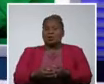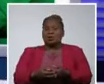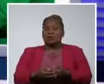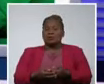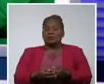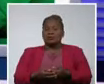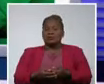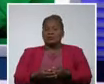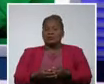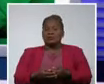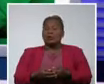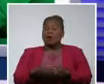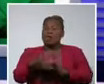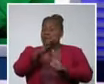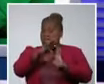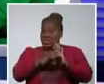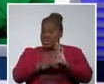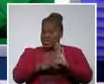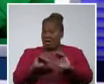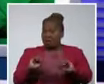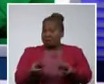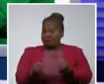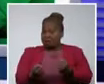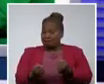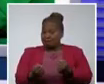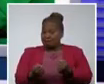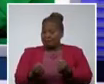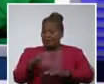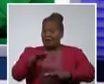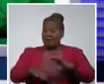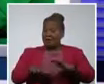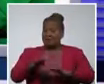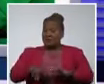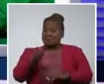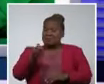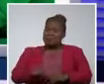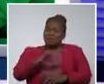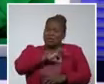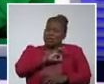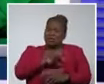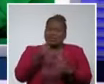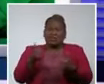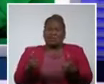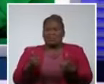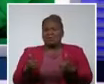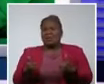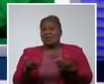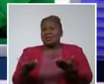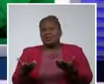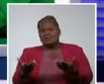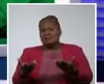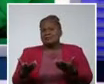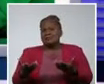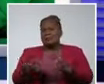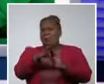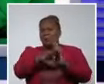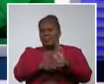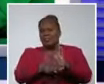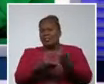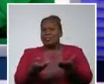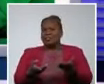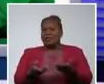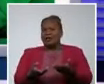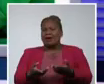las medidas, a veces inconformidad de parte de la población, sobre todo